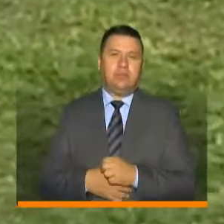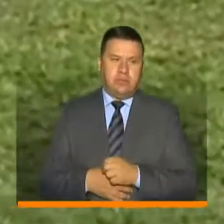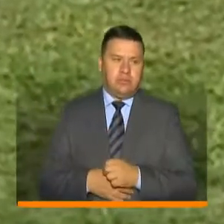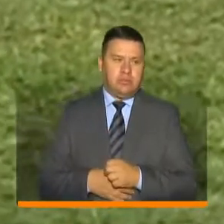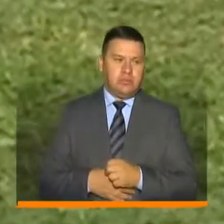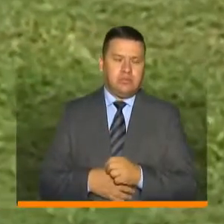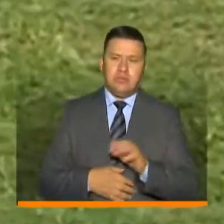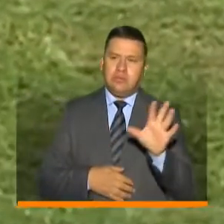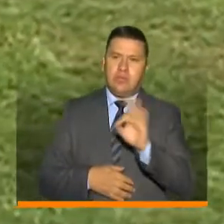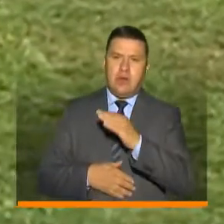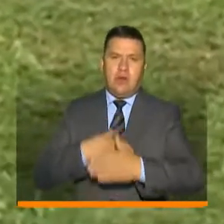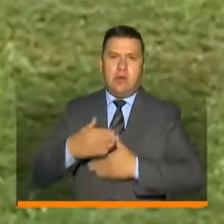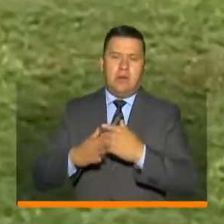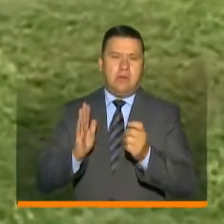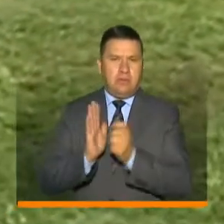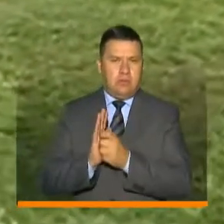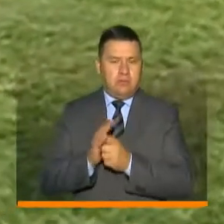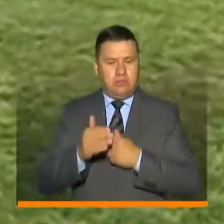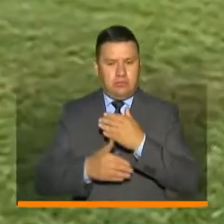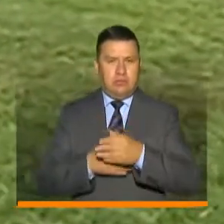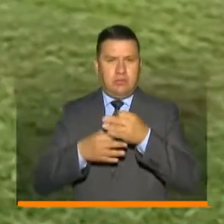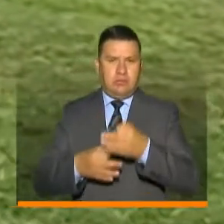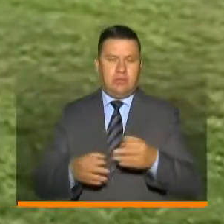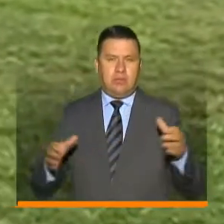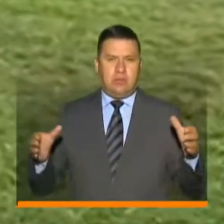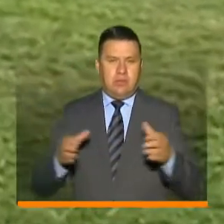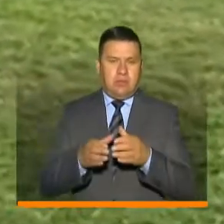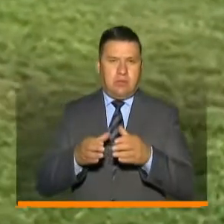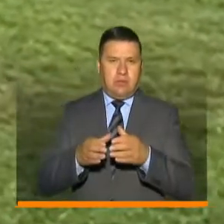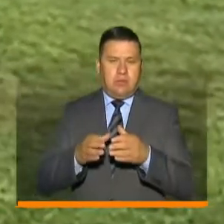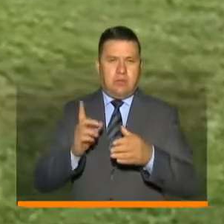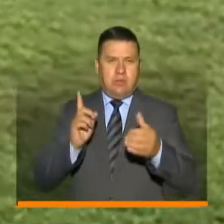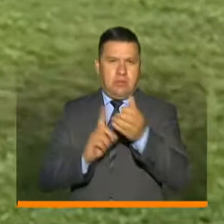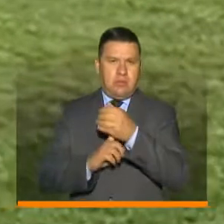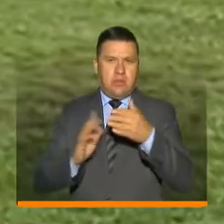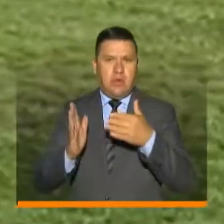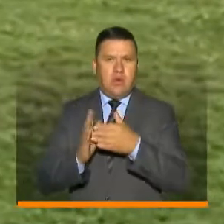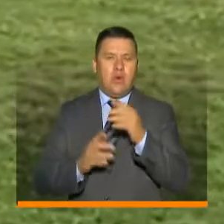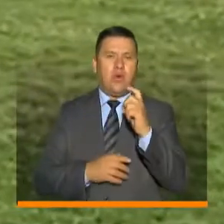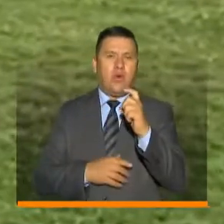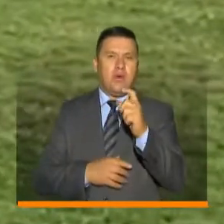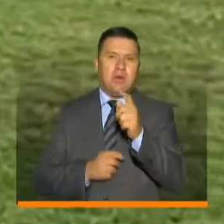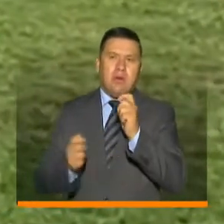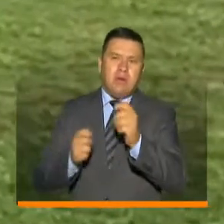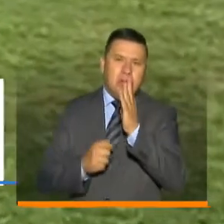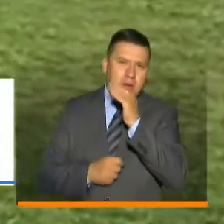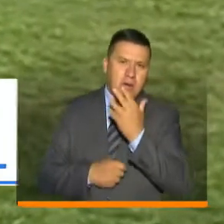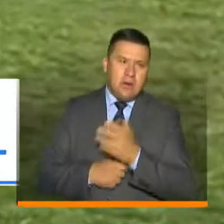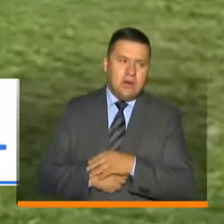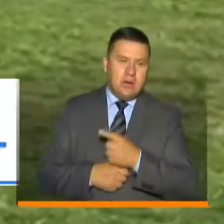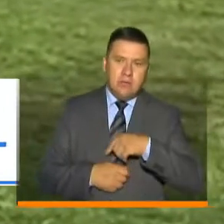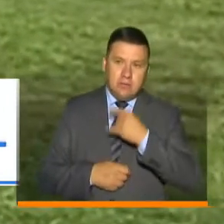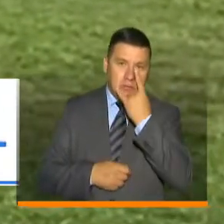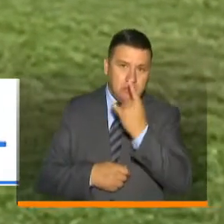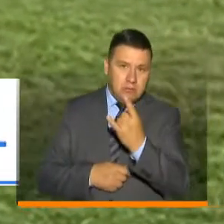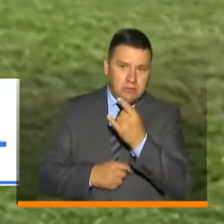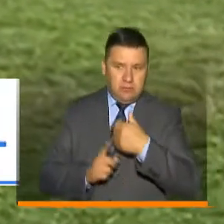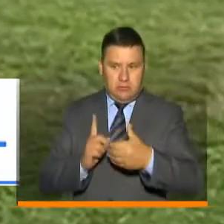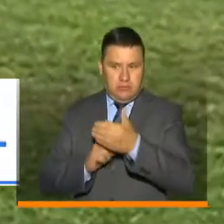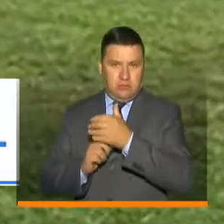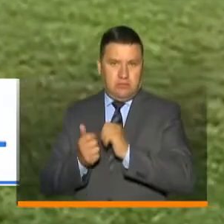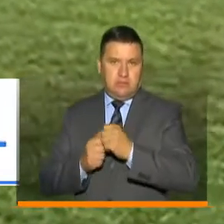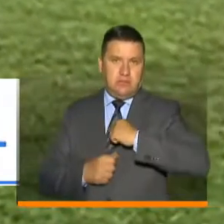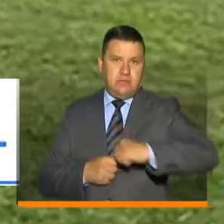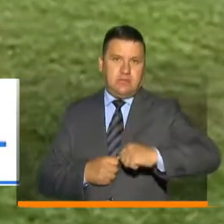hemos surtido todo el proceso que venía formulándose en contra del Cúcuta Deportivo. Que al final lo que nos interesa es la protección